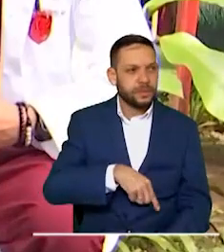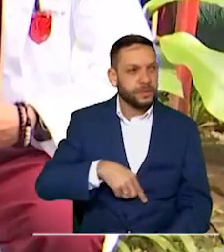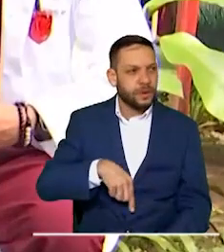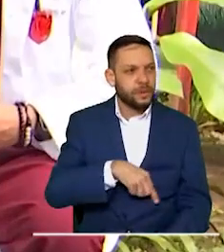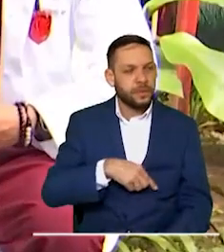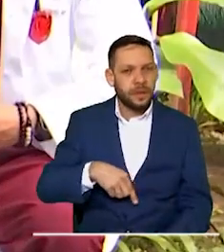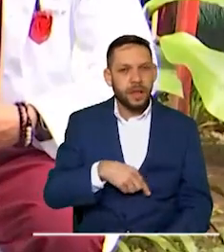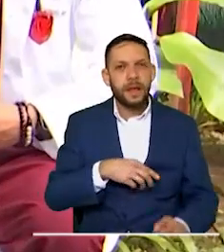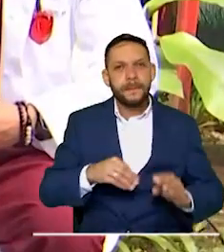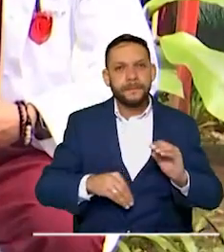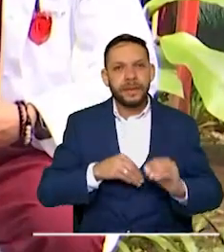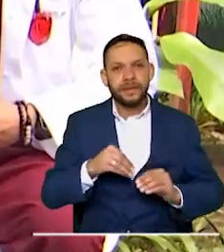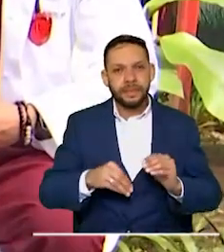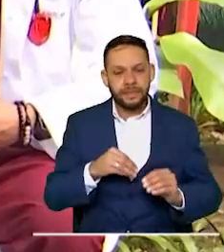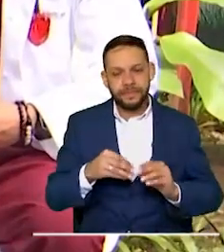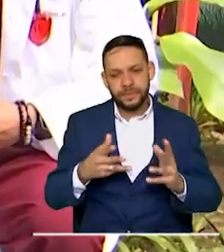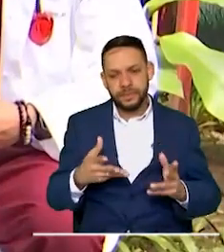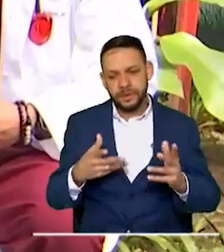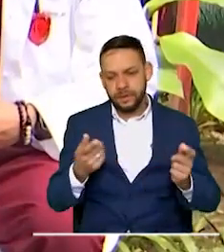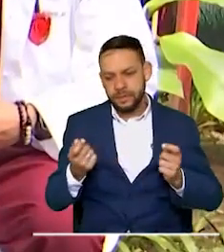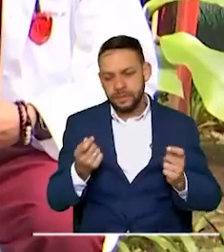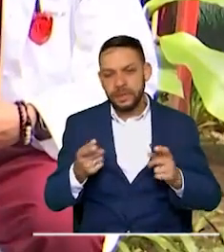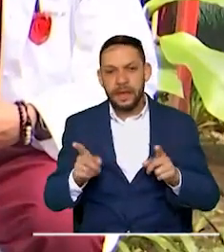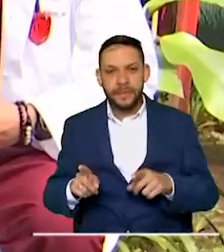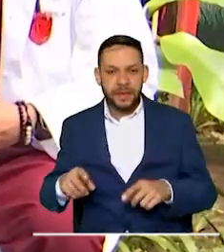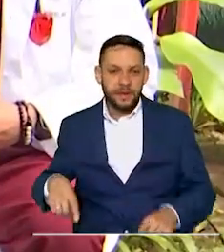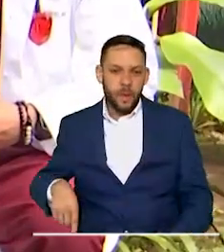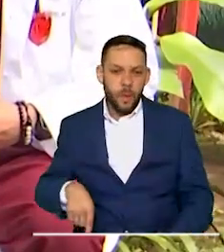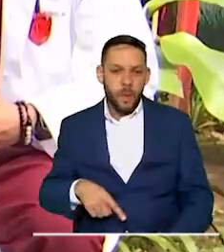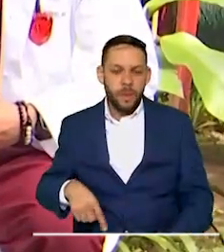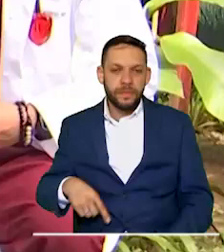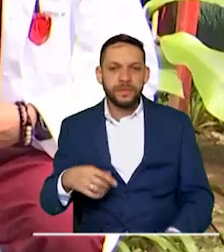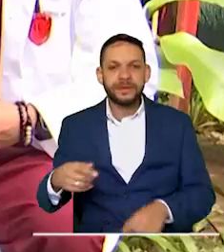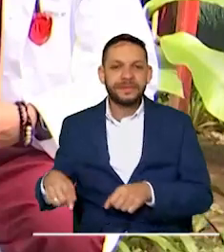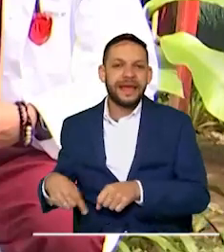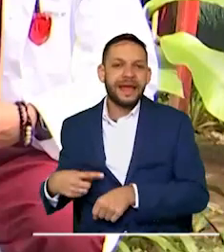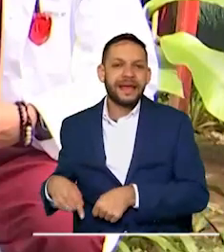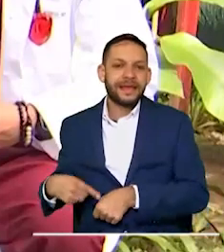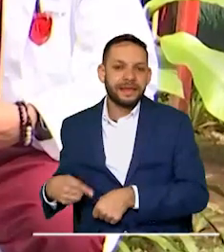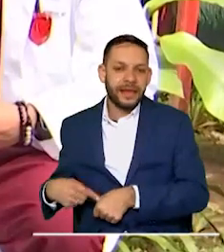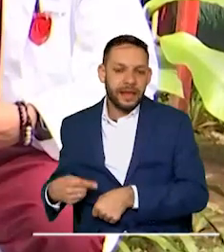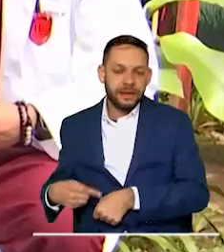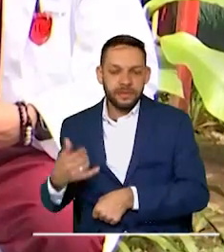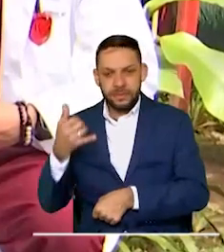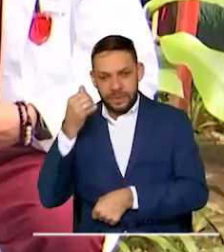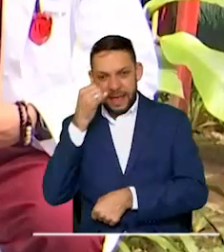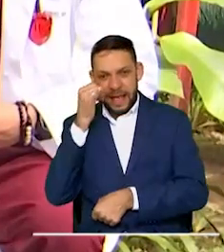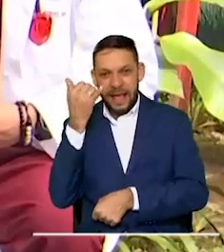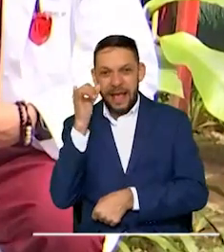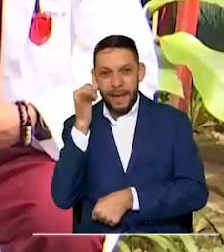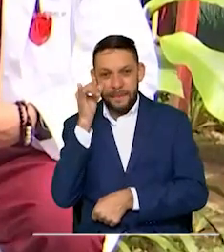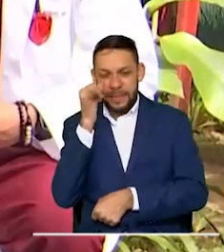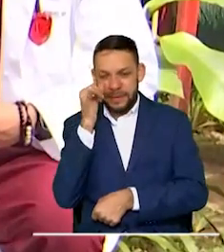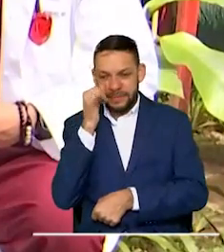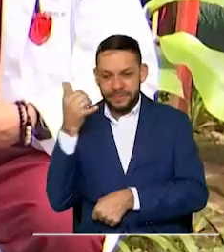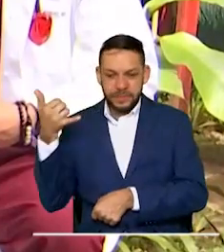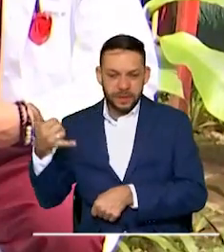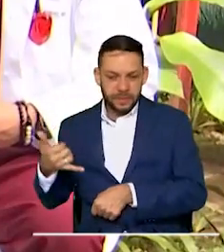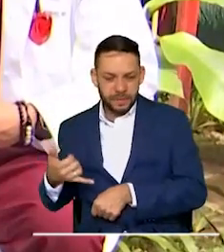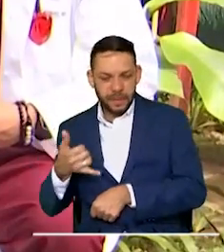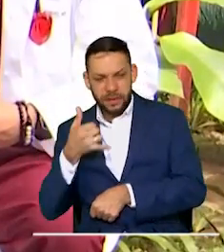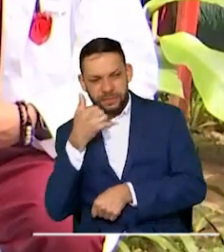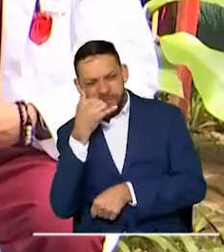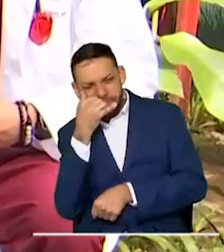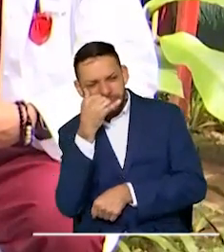inferior intestinal, hacemos una colonoscopia y es el complemento de la ecografía. Generalmente los pacientes que nosotros